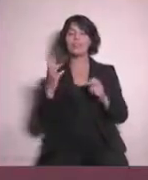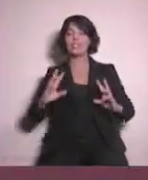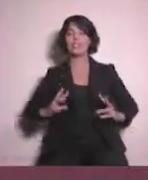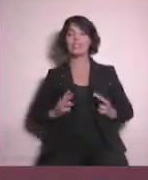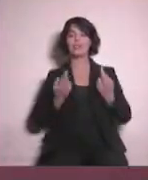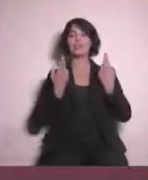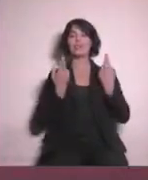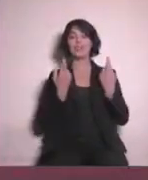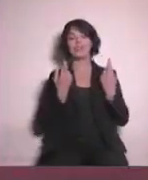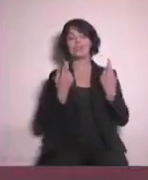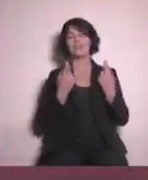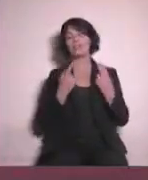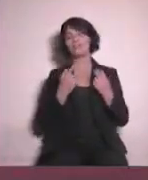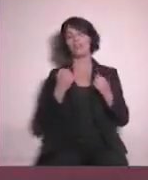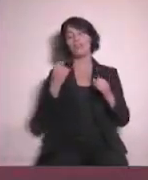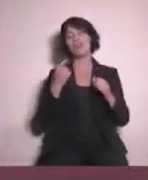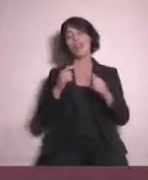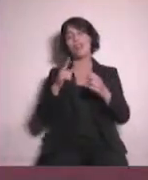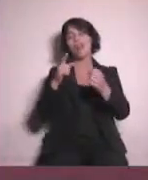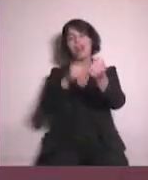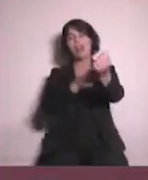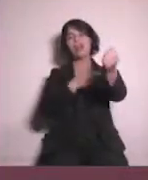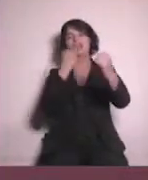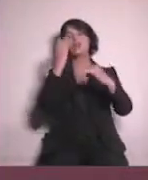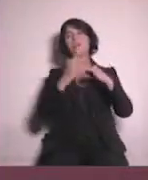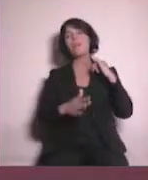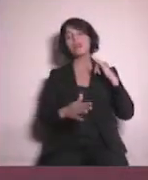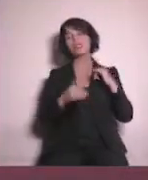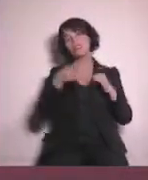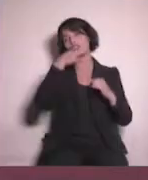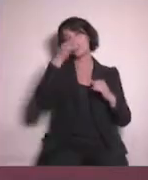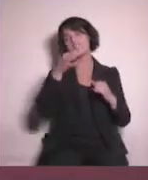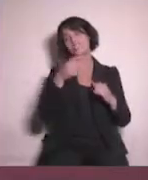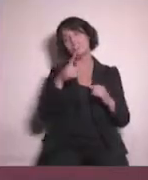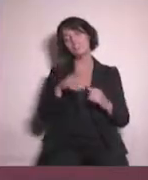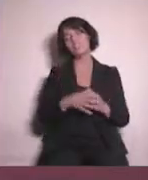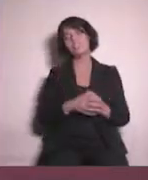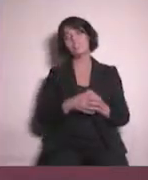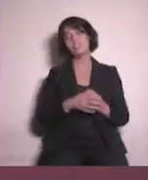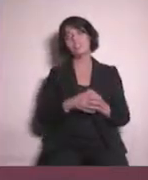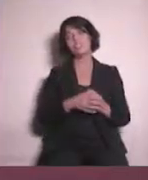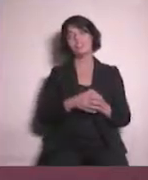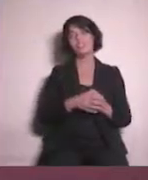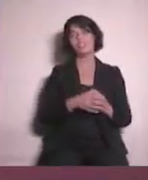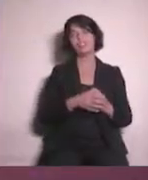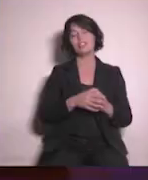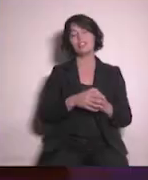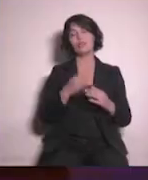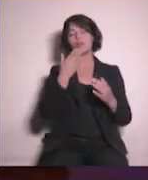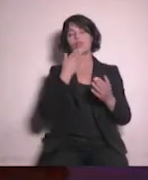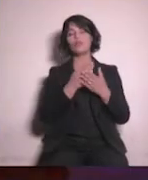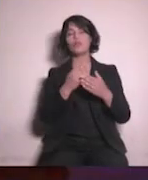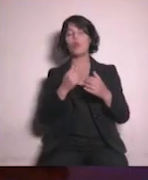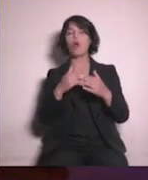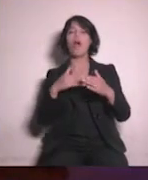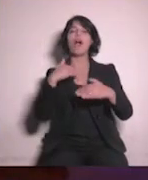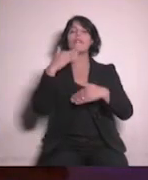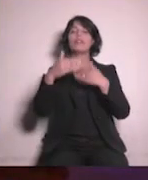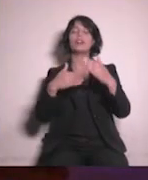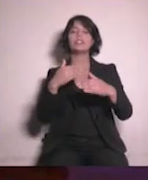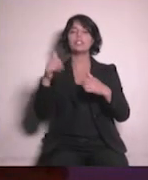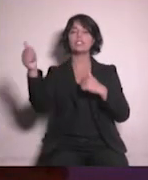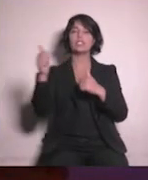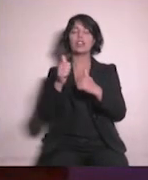plazo, eso dice la teoría y eso esperamos. Cuando uno va avanzando y está más cercano a la edad de